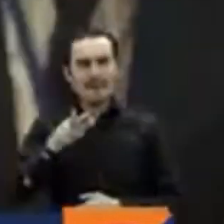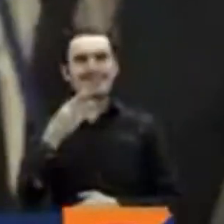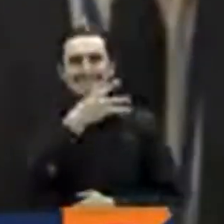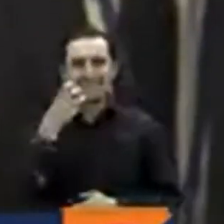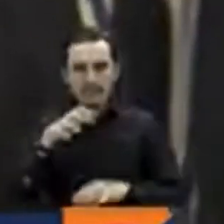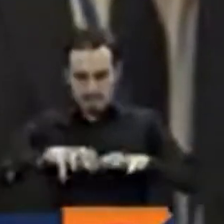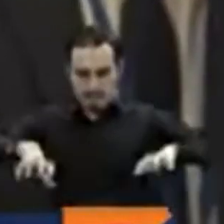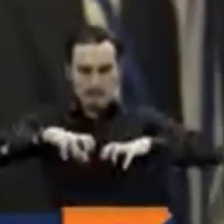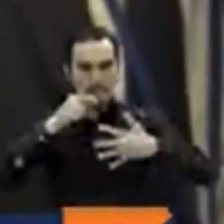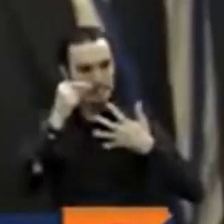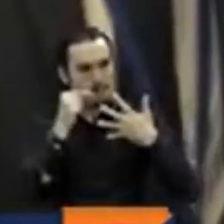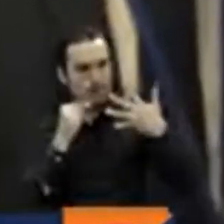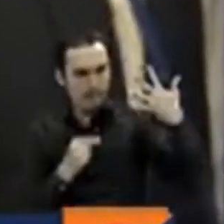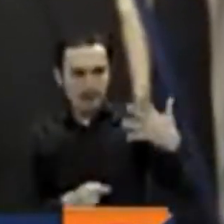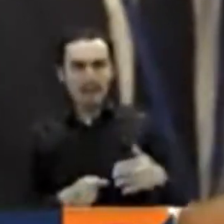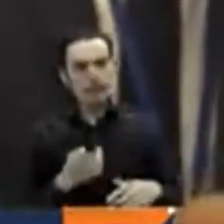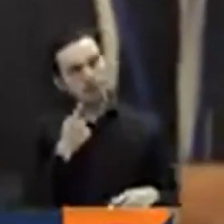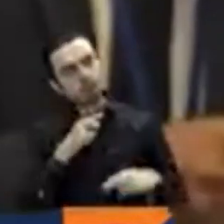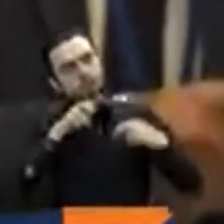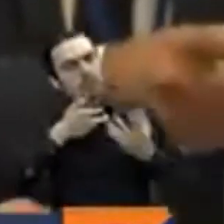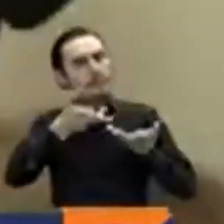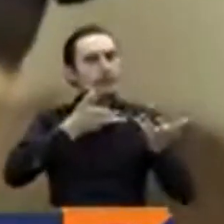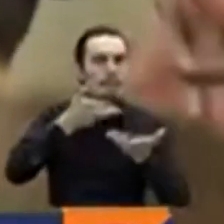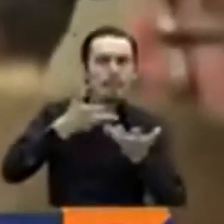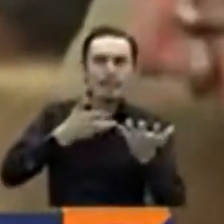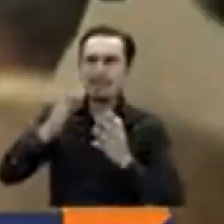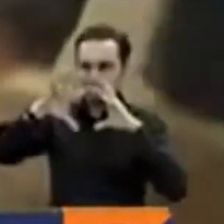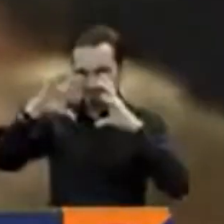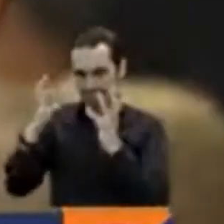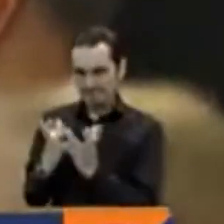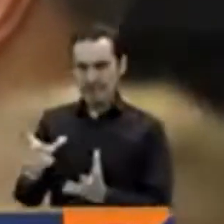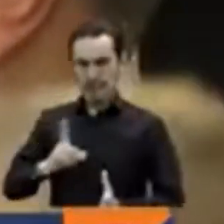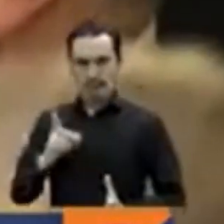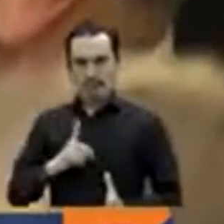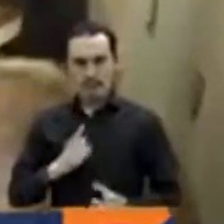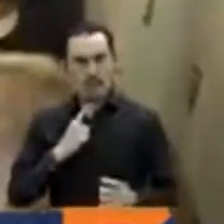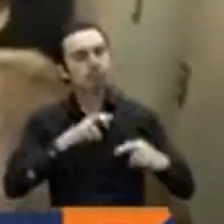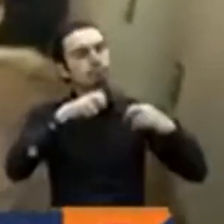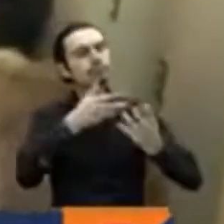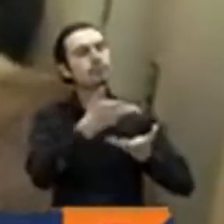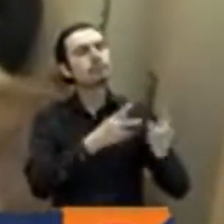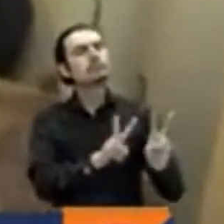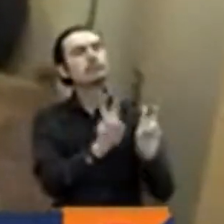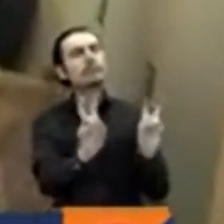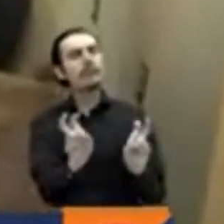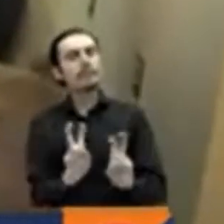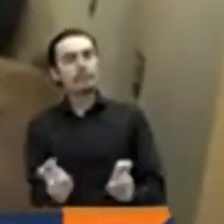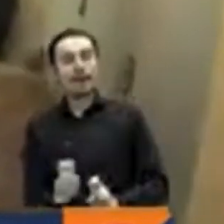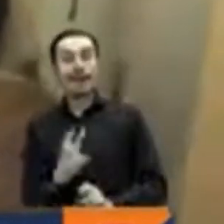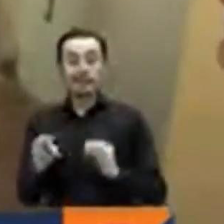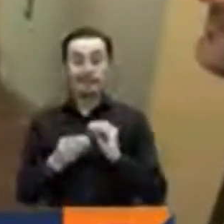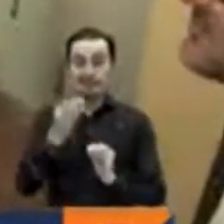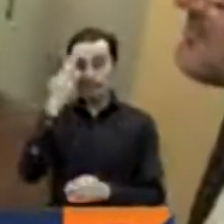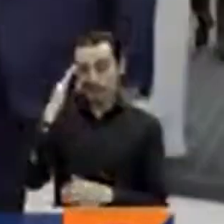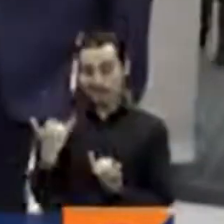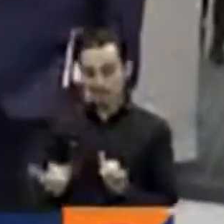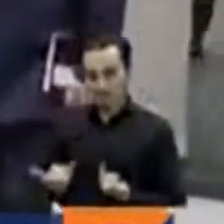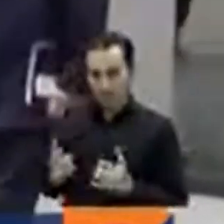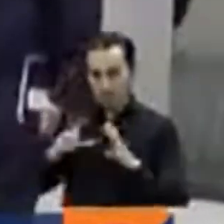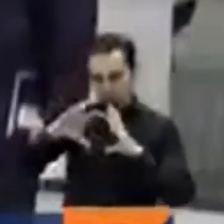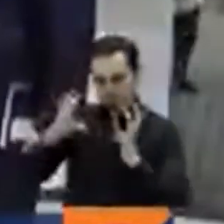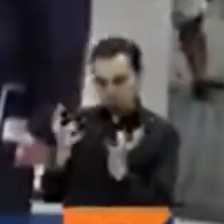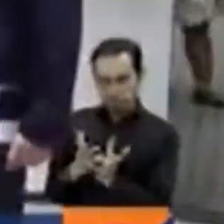paralelos de la Asamblea. El tú a tú de la cúpula del poder global atiende asuntos bilaterales y pone sobre la mesa los ejes